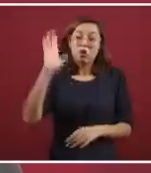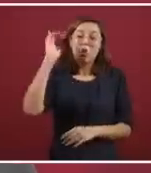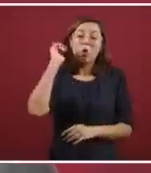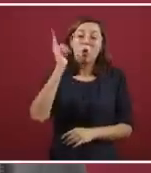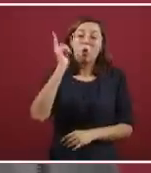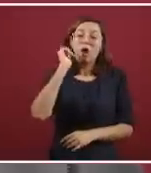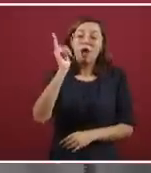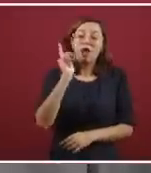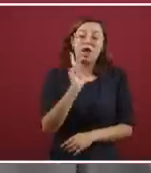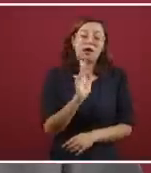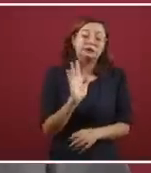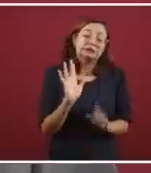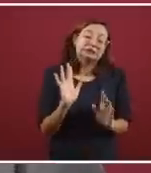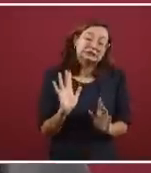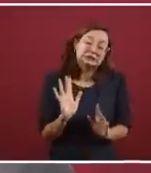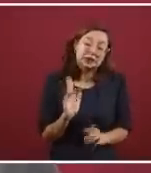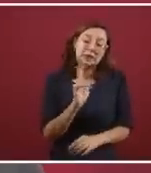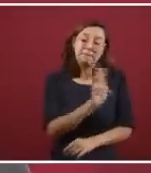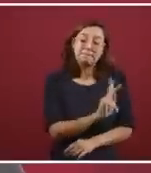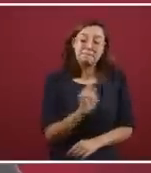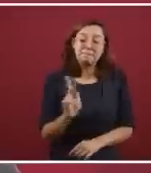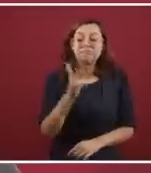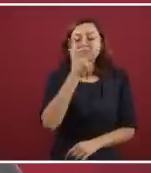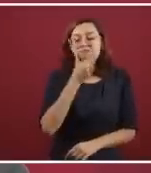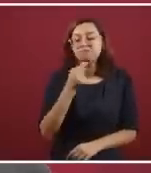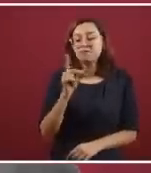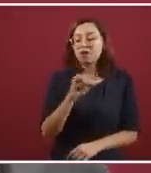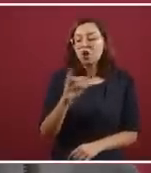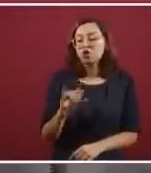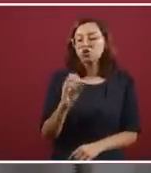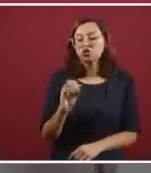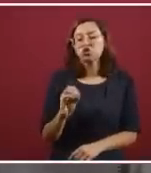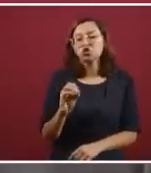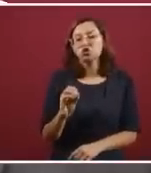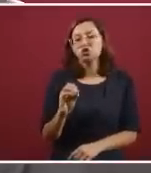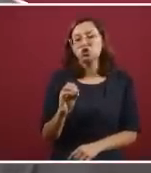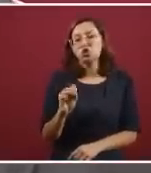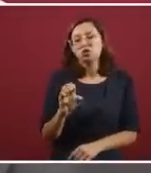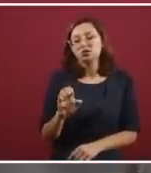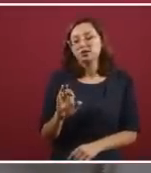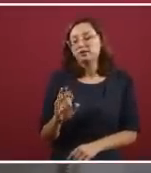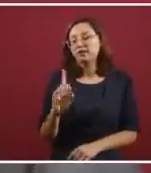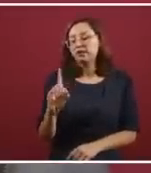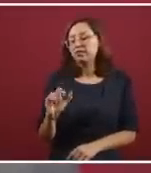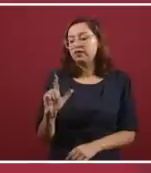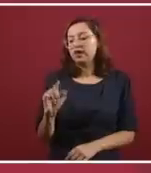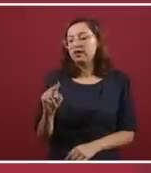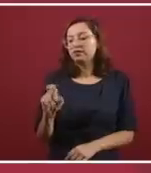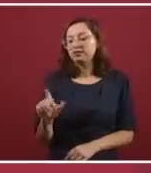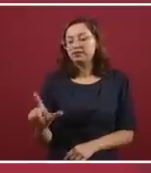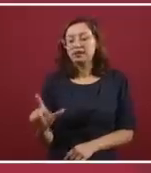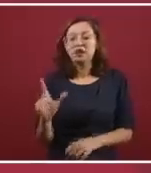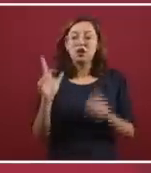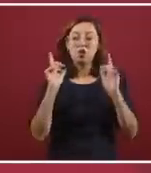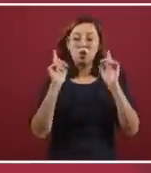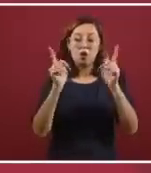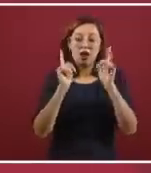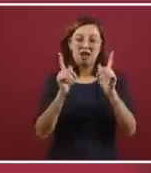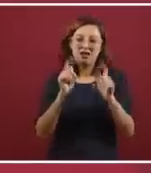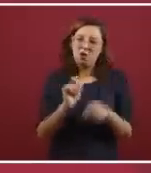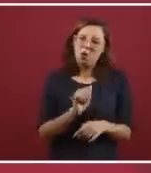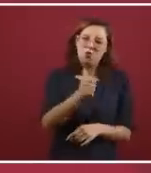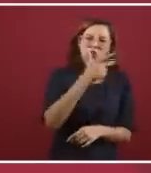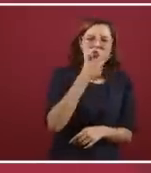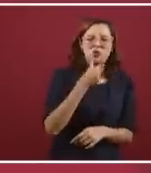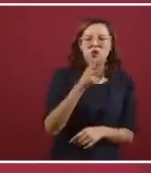más daniel joseph también que a wilson